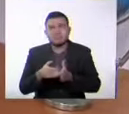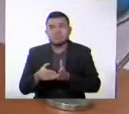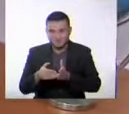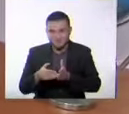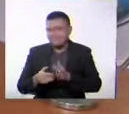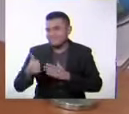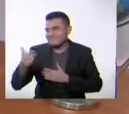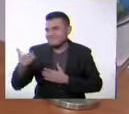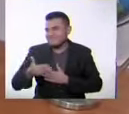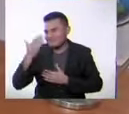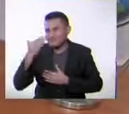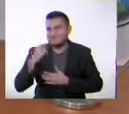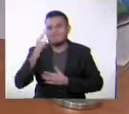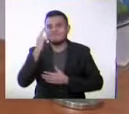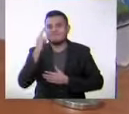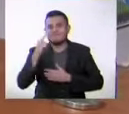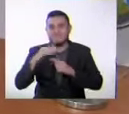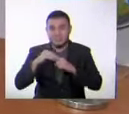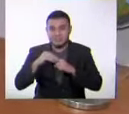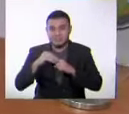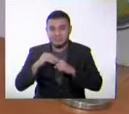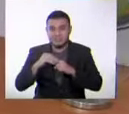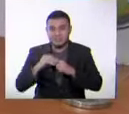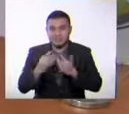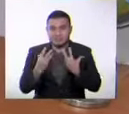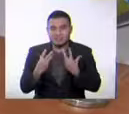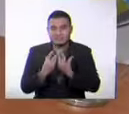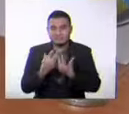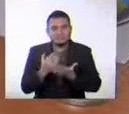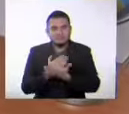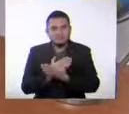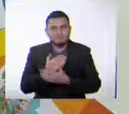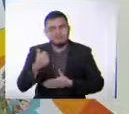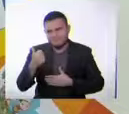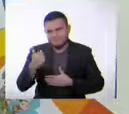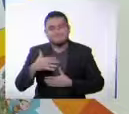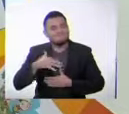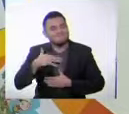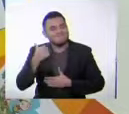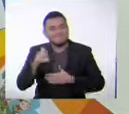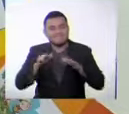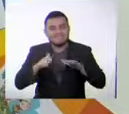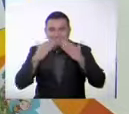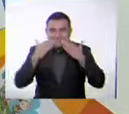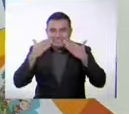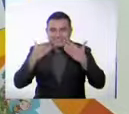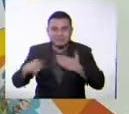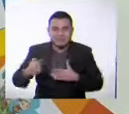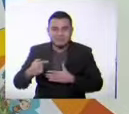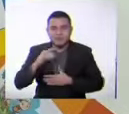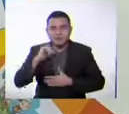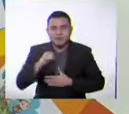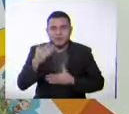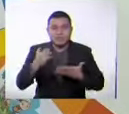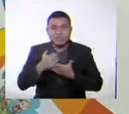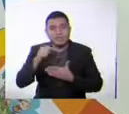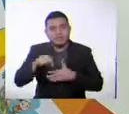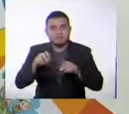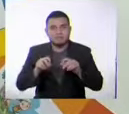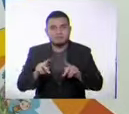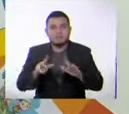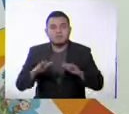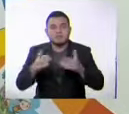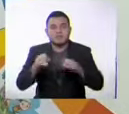Alba Calderón, especialista en la materia de estudios sociales. ¿Cómo ha estado, Alba? Bastante bien, contenta, esperando cada jueves que se llegue la oportunidad